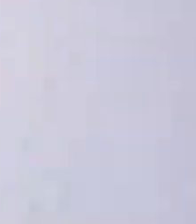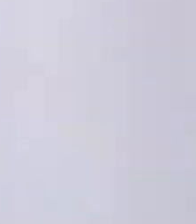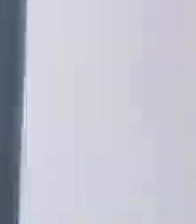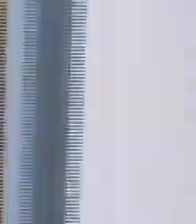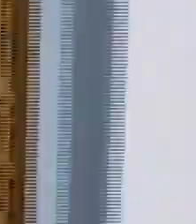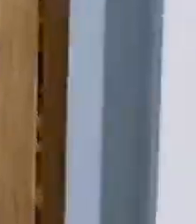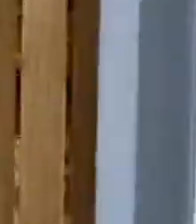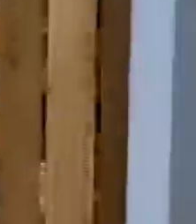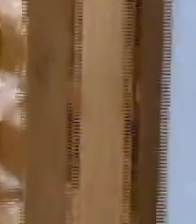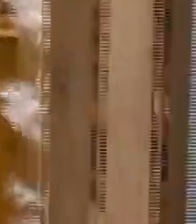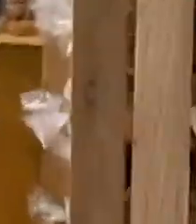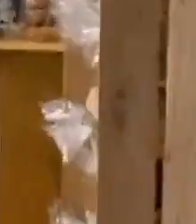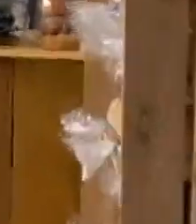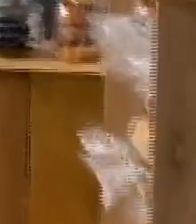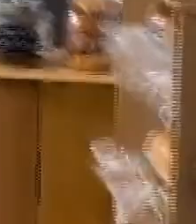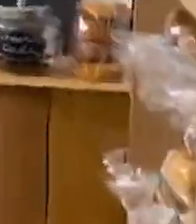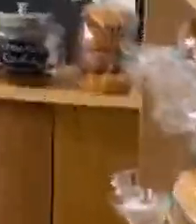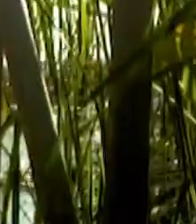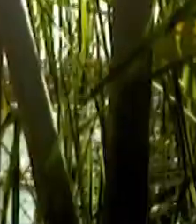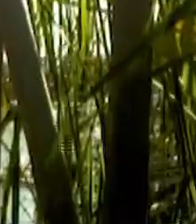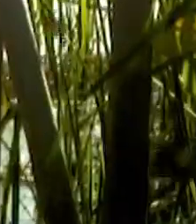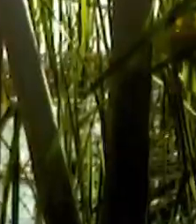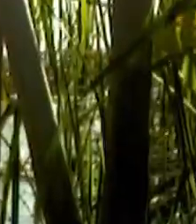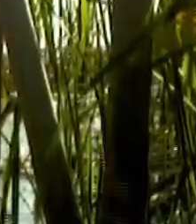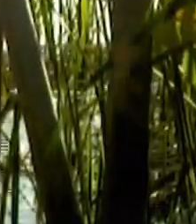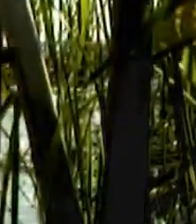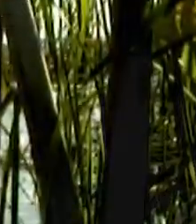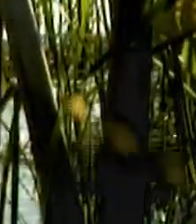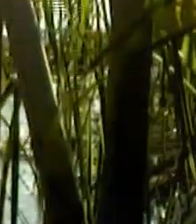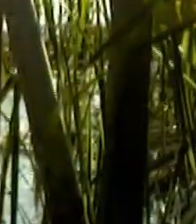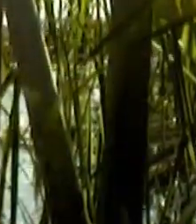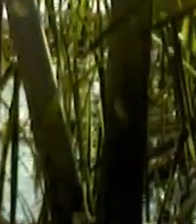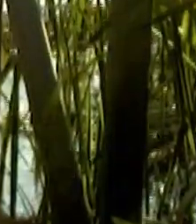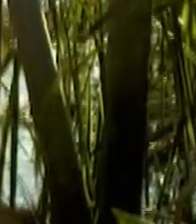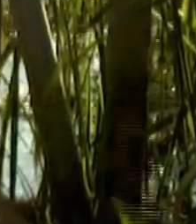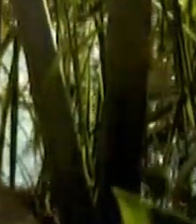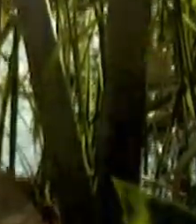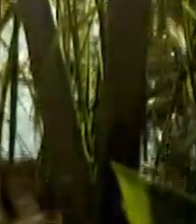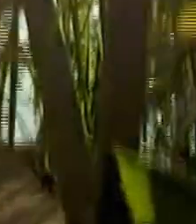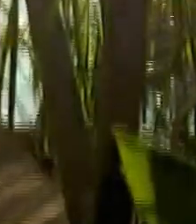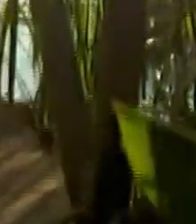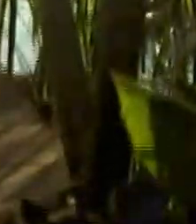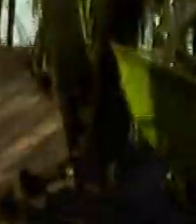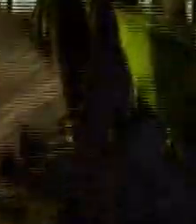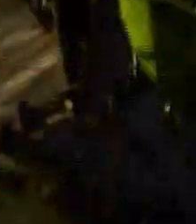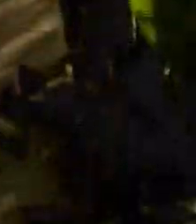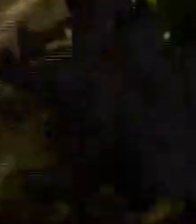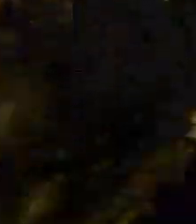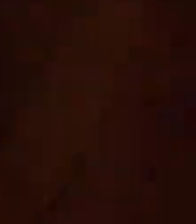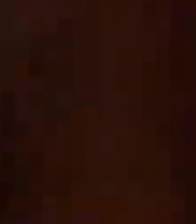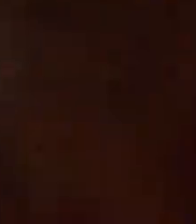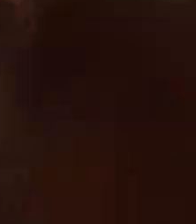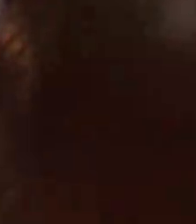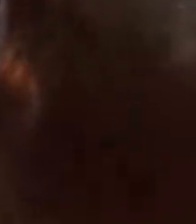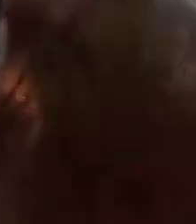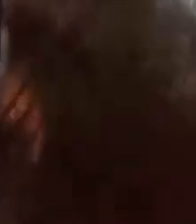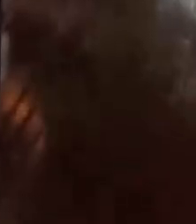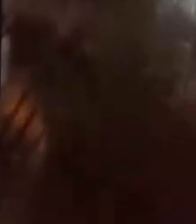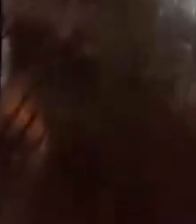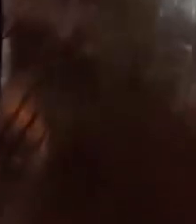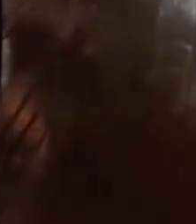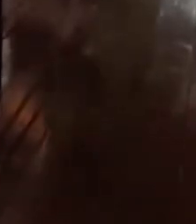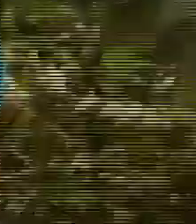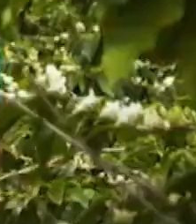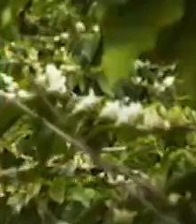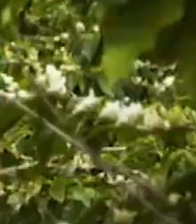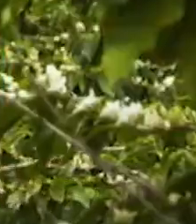manos y mantener la distancia. Yo tuve COVID, pasé por momentos muy duros y no quiero eso para mi familia